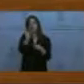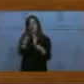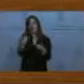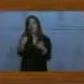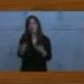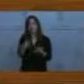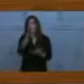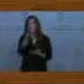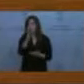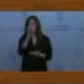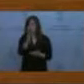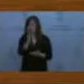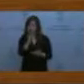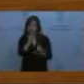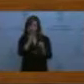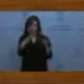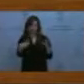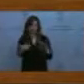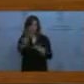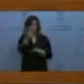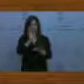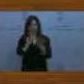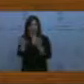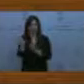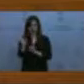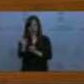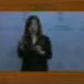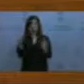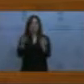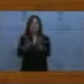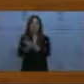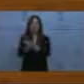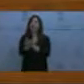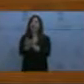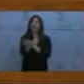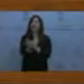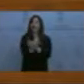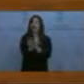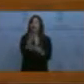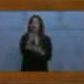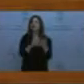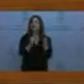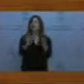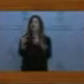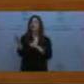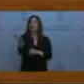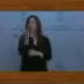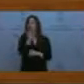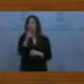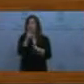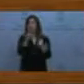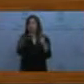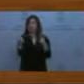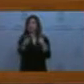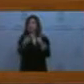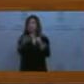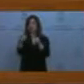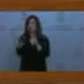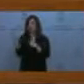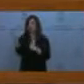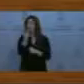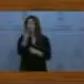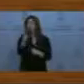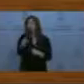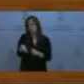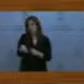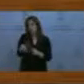tanto, esa libertad de elección que implica consigo la especialización de los colegios y la diferenciación de los colegios, también